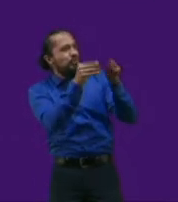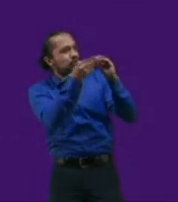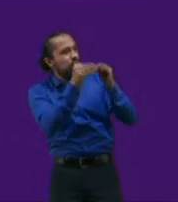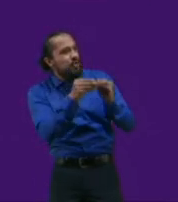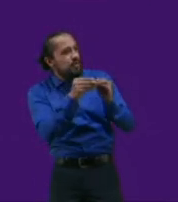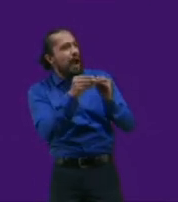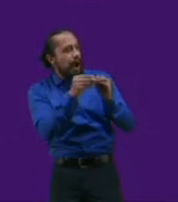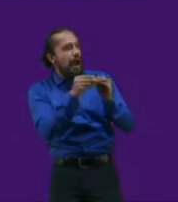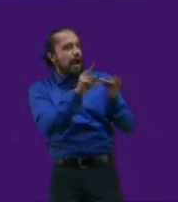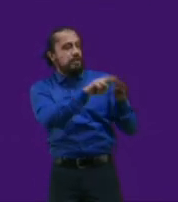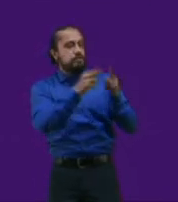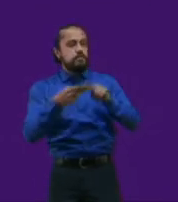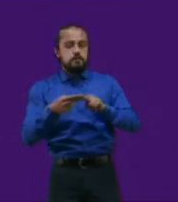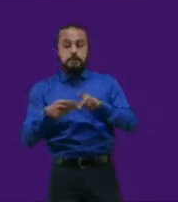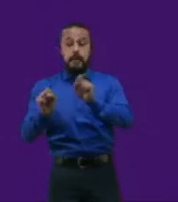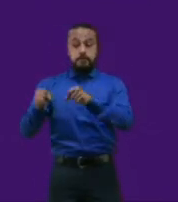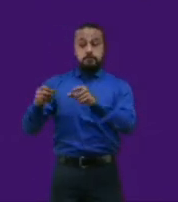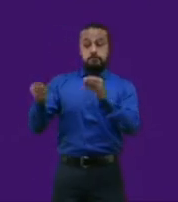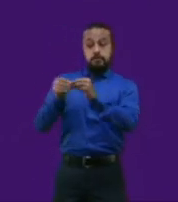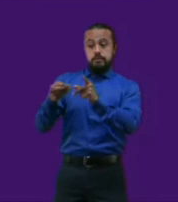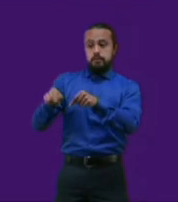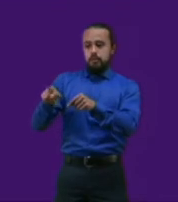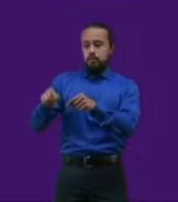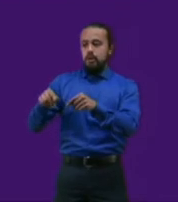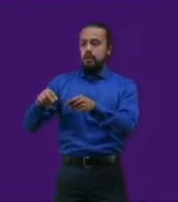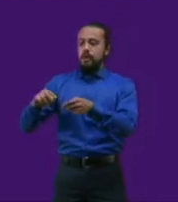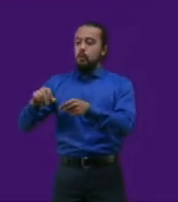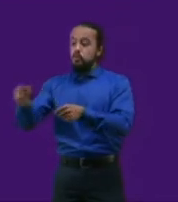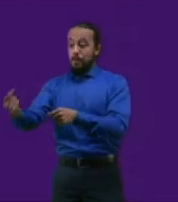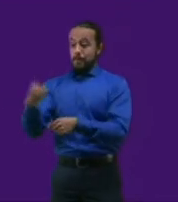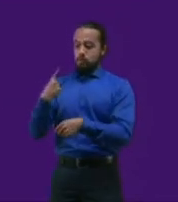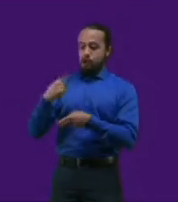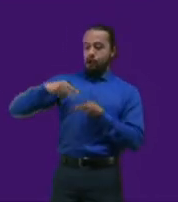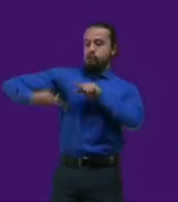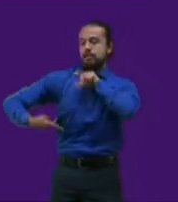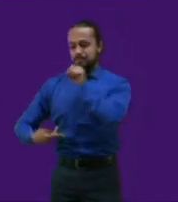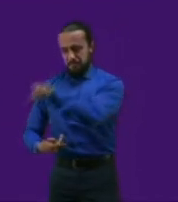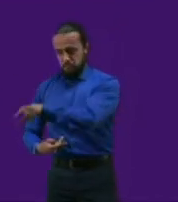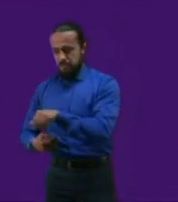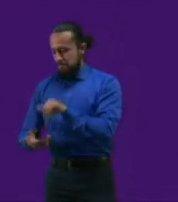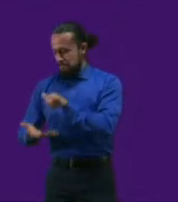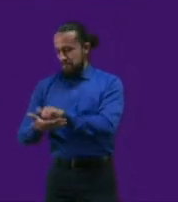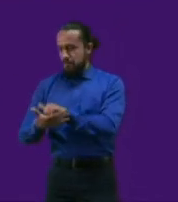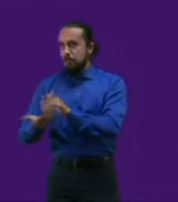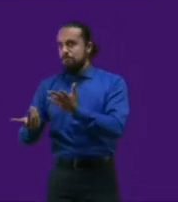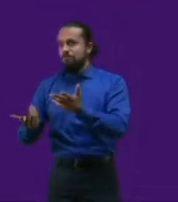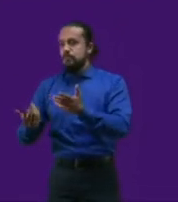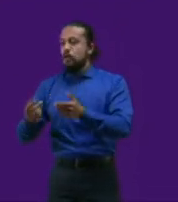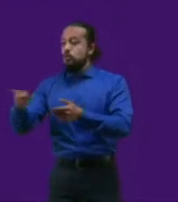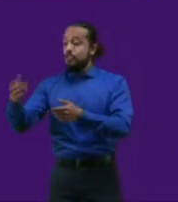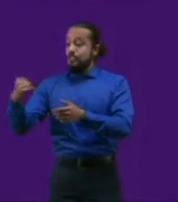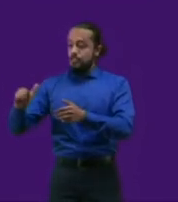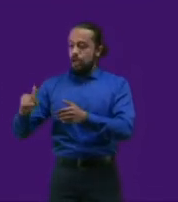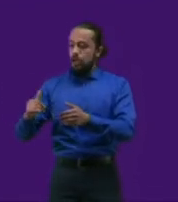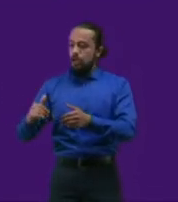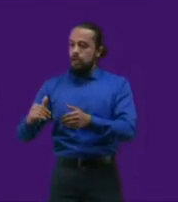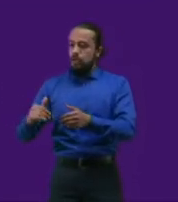andé haciendo... Y ahí te devuelvo un poquito la pregunta, Miguel, como que sí, o sea, ya está en la etapa de ponerle